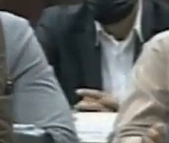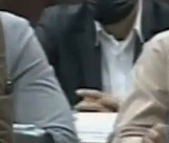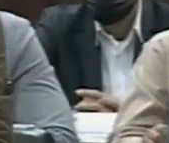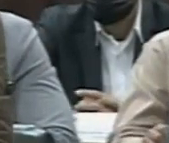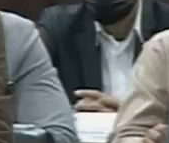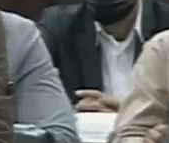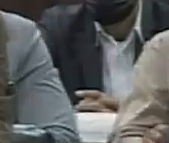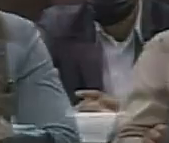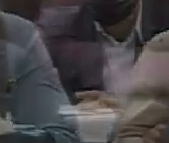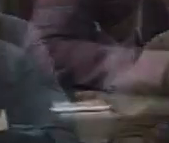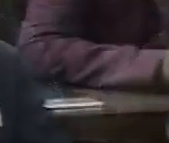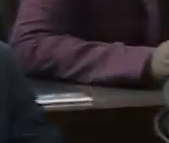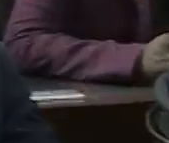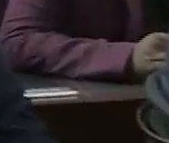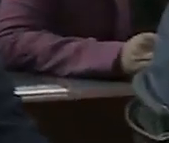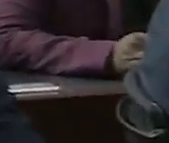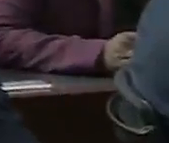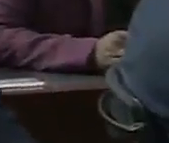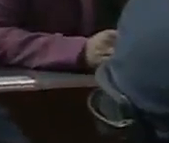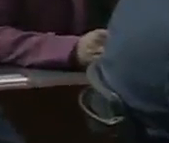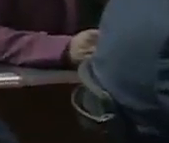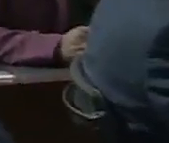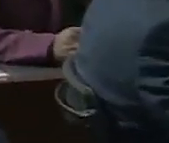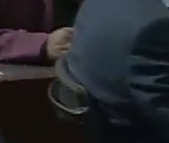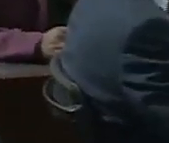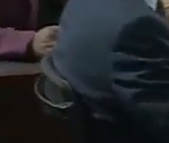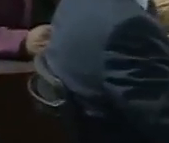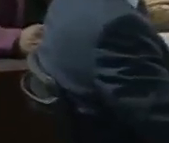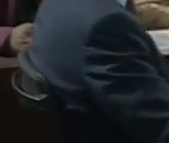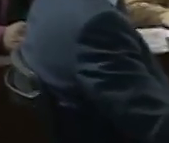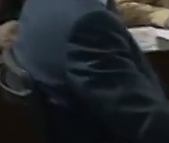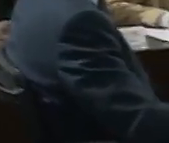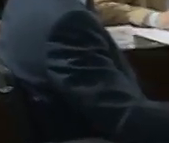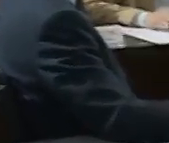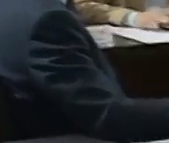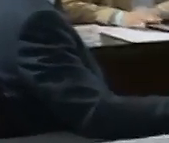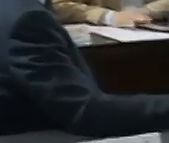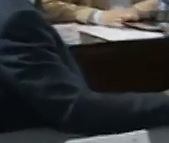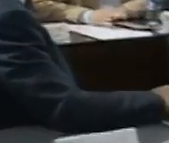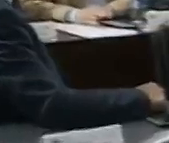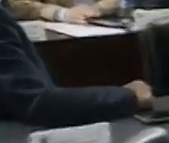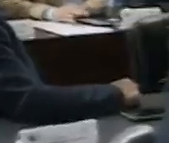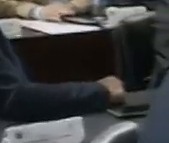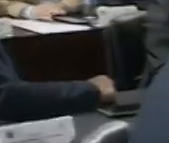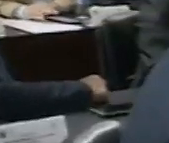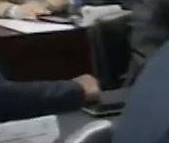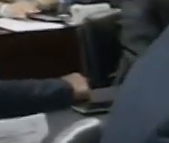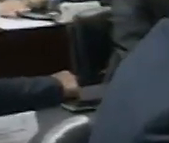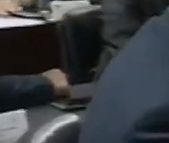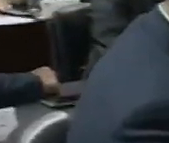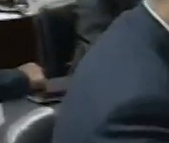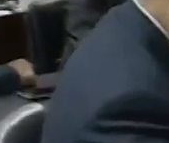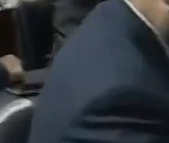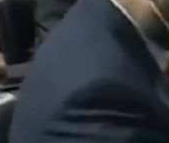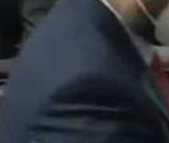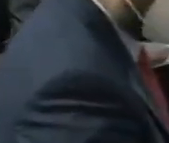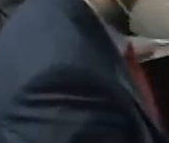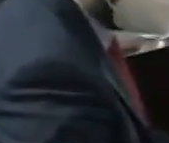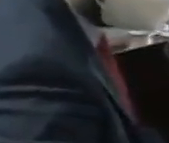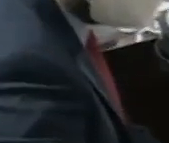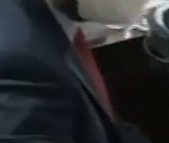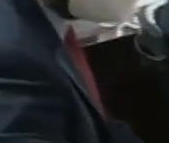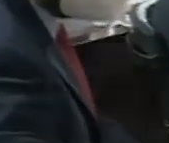por esos 201 años de independencia y de la larga lucha que ha tenido el pueblo hondureño. Sabemos que la presidenta Xiomara Castro,